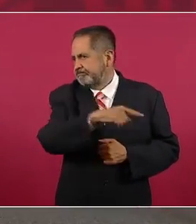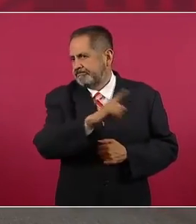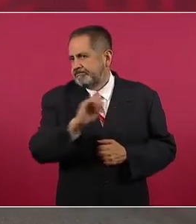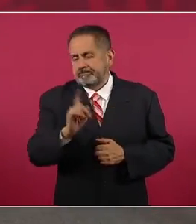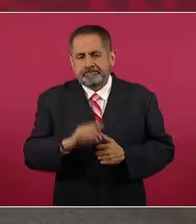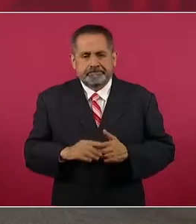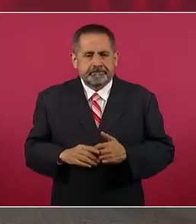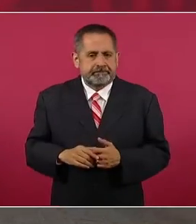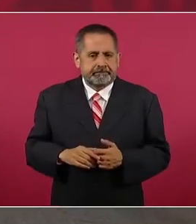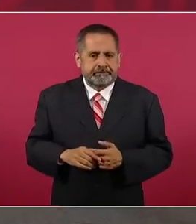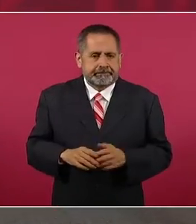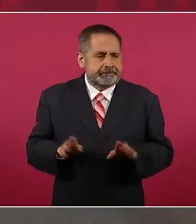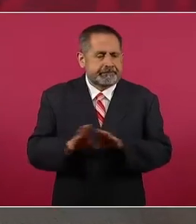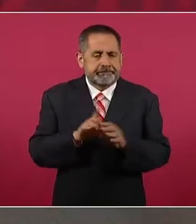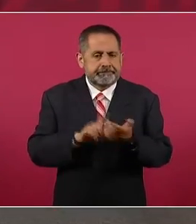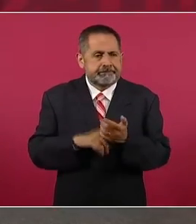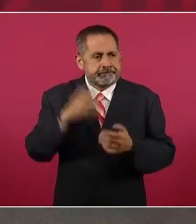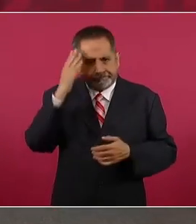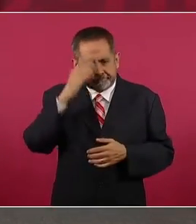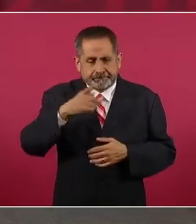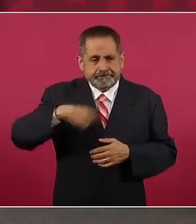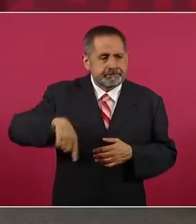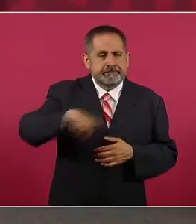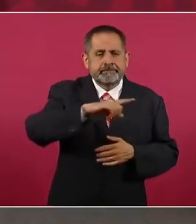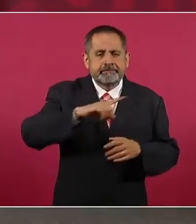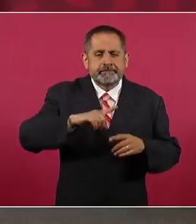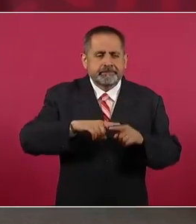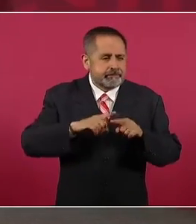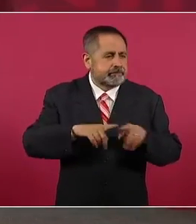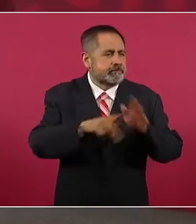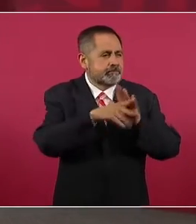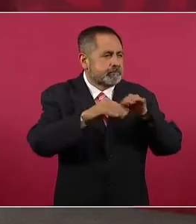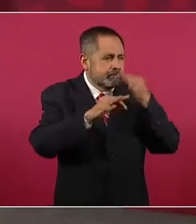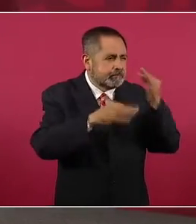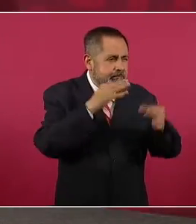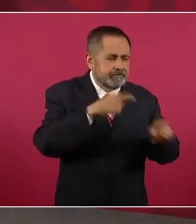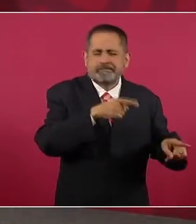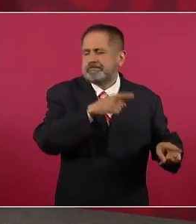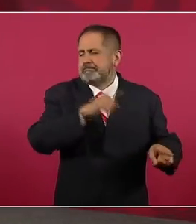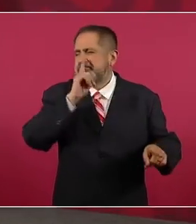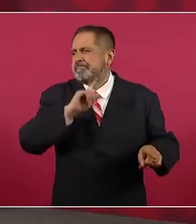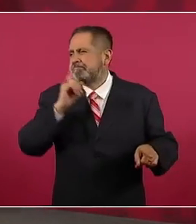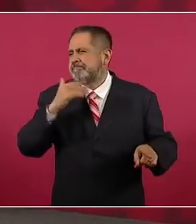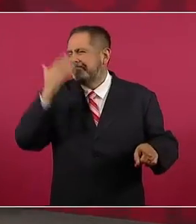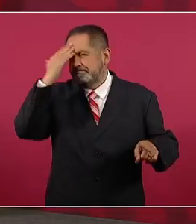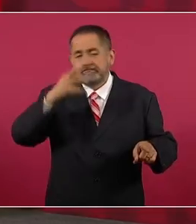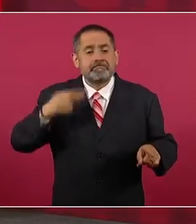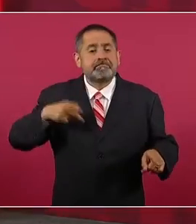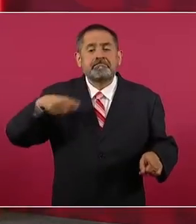¿Creen que la gente no sabe quién es quién en los medios de información?